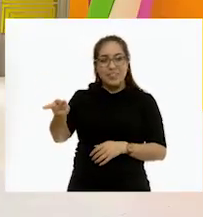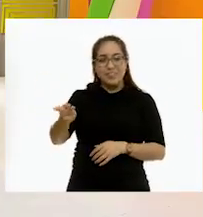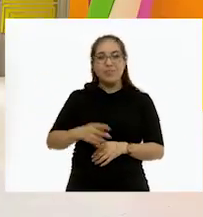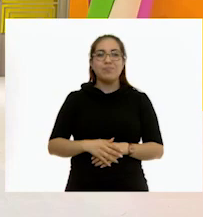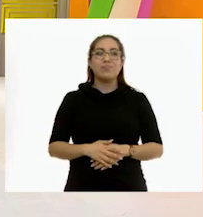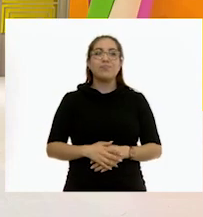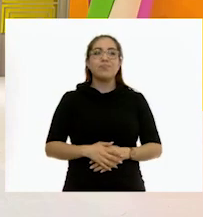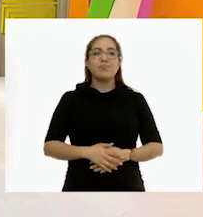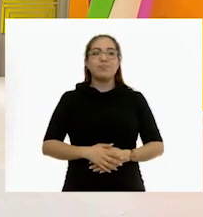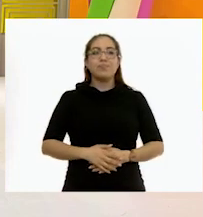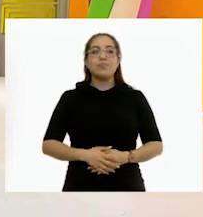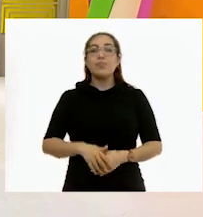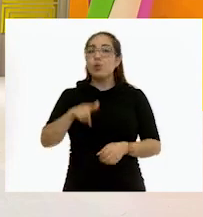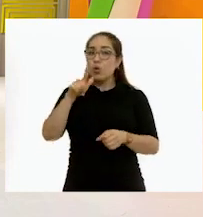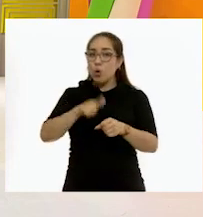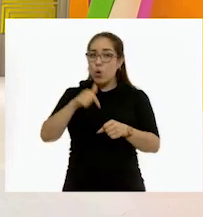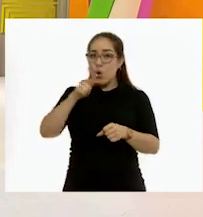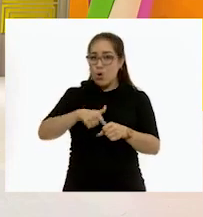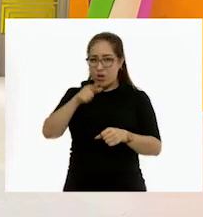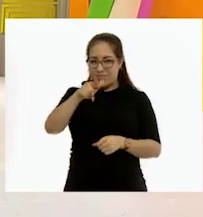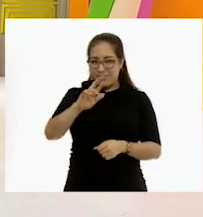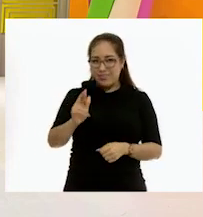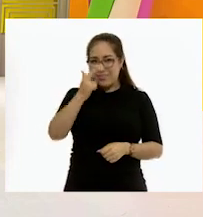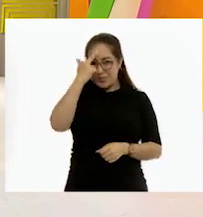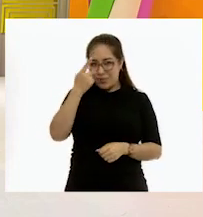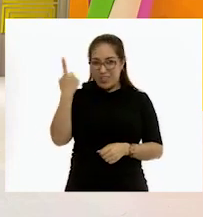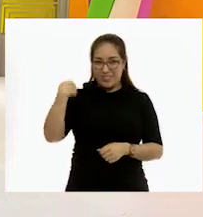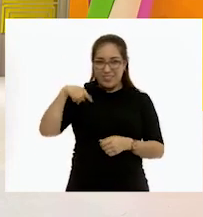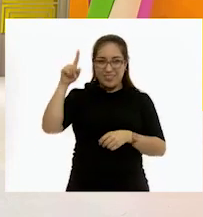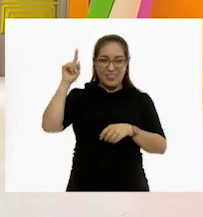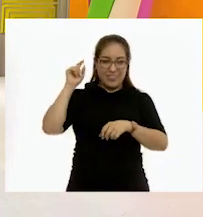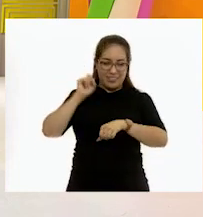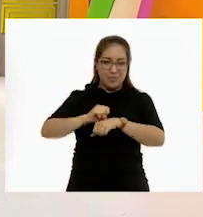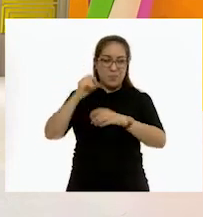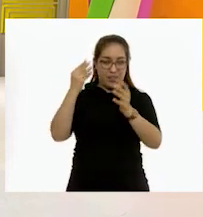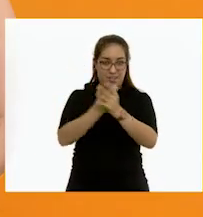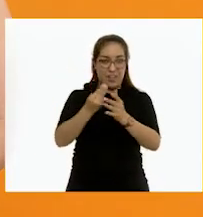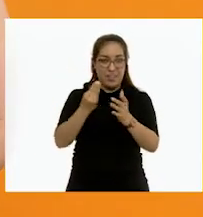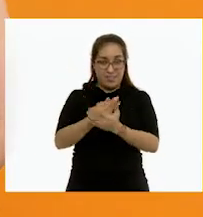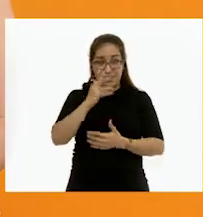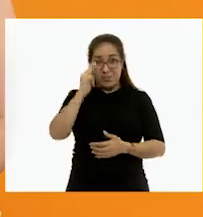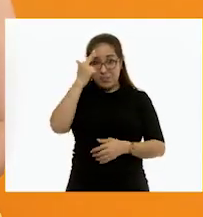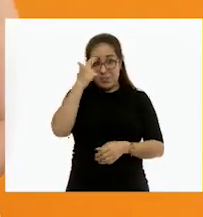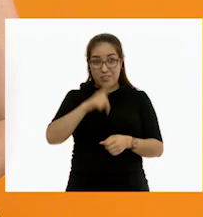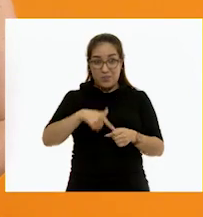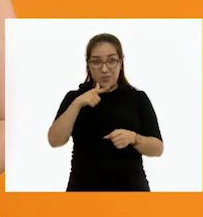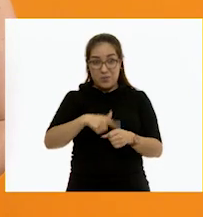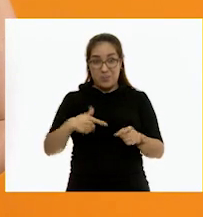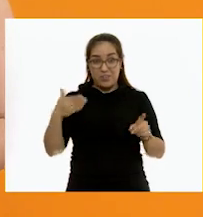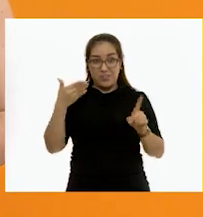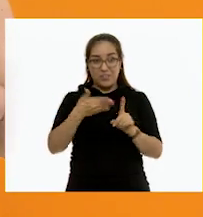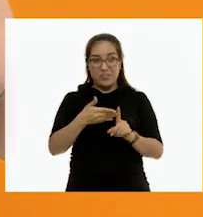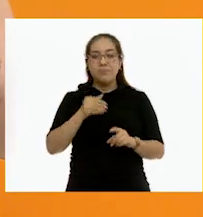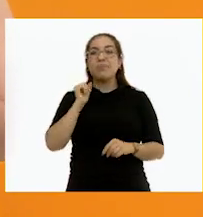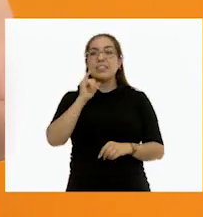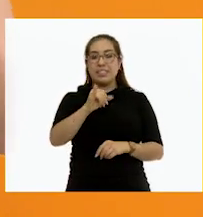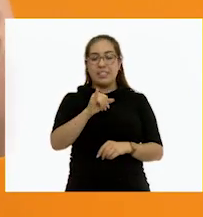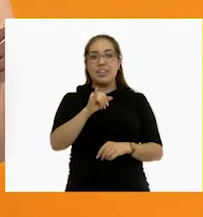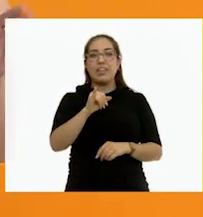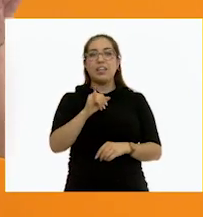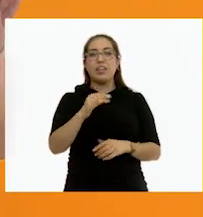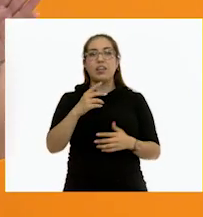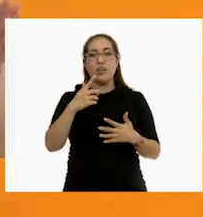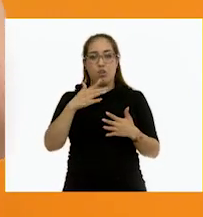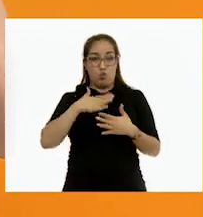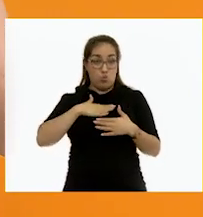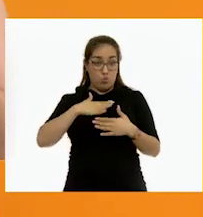los colores. ¿Recuerdas que viste en la clase anterior sobre los colores? sí. Las figuras, bueno, yo